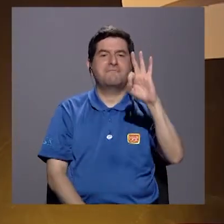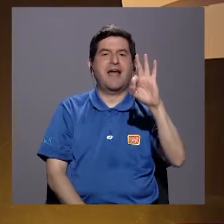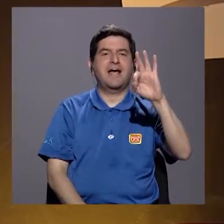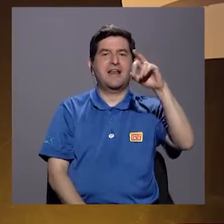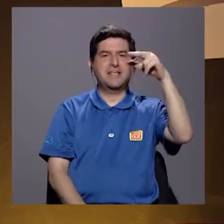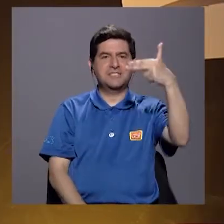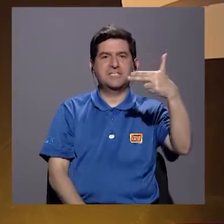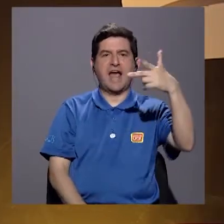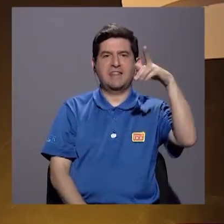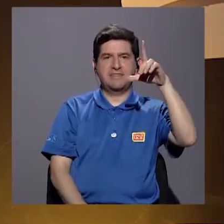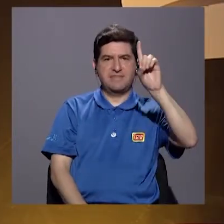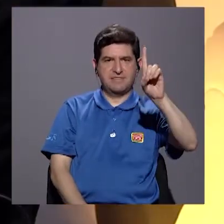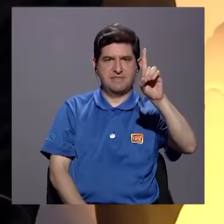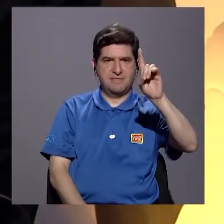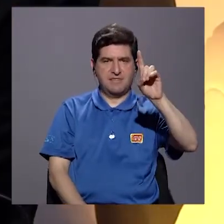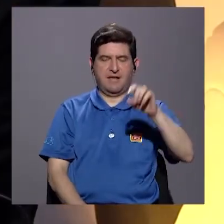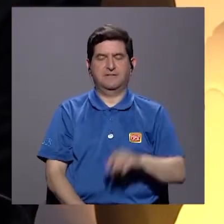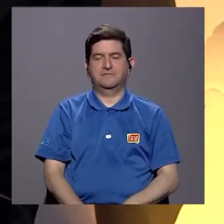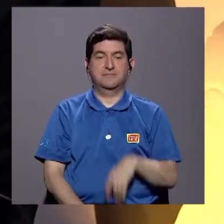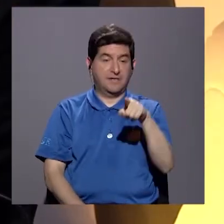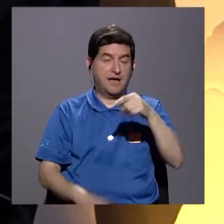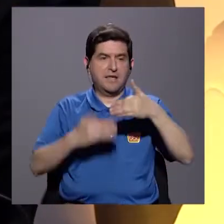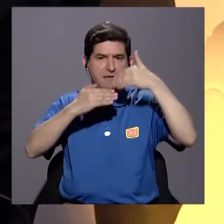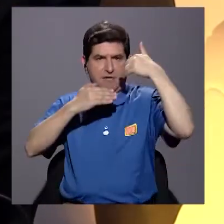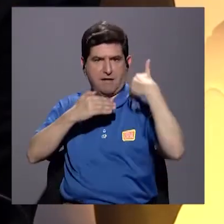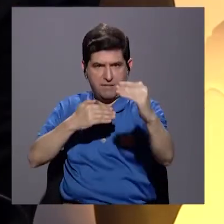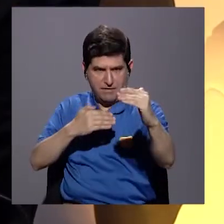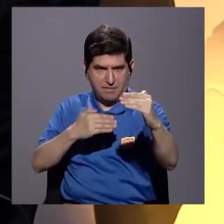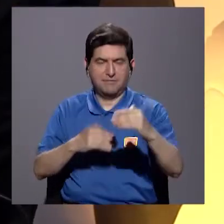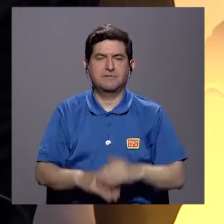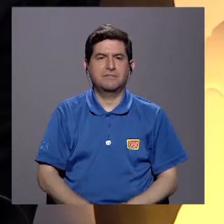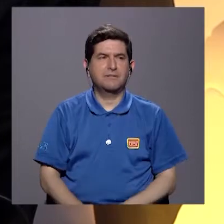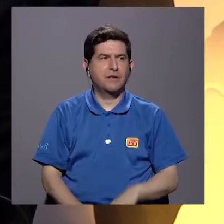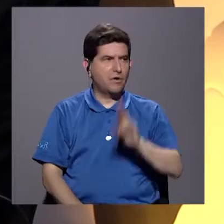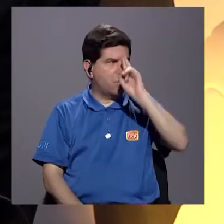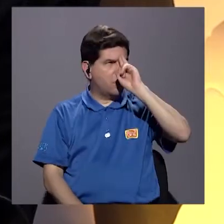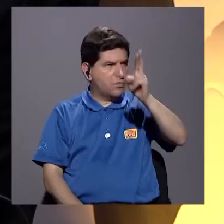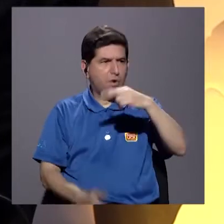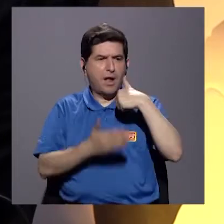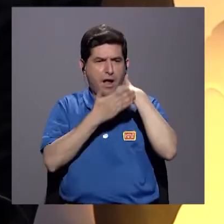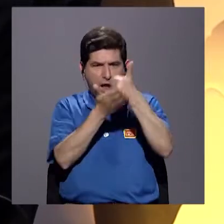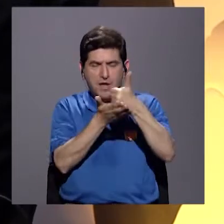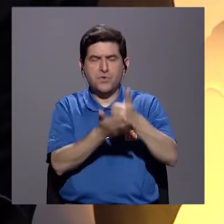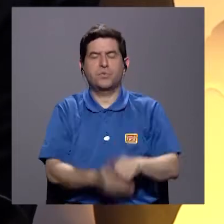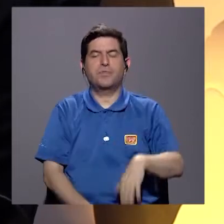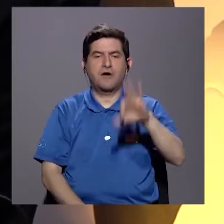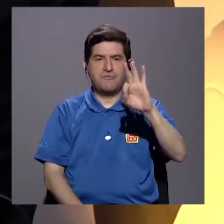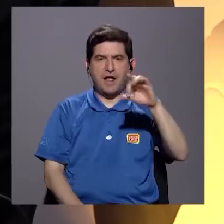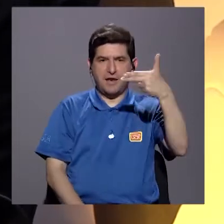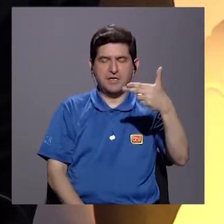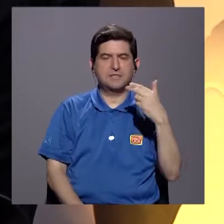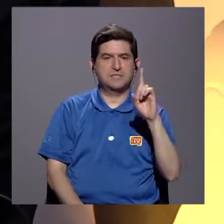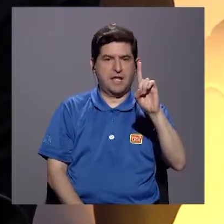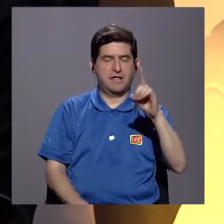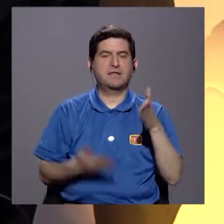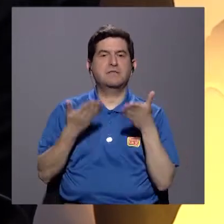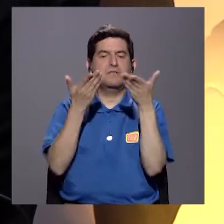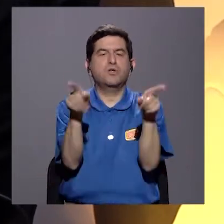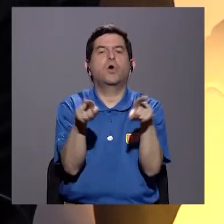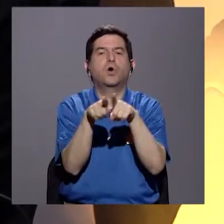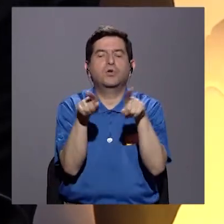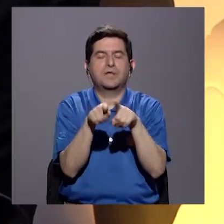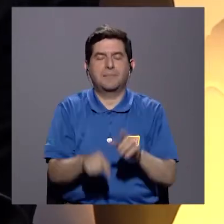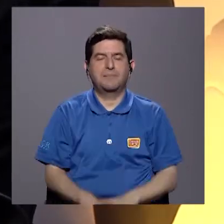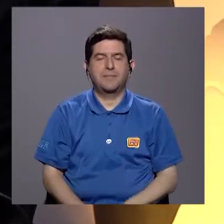nombre de Franklin Chan Díaz. Y ese es el nacimiento. A partir de ahí, como un reconocimiento a la ayuda que Franklin había